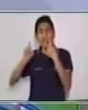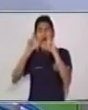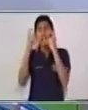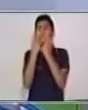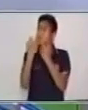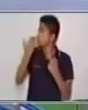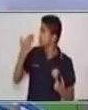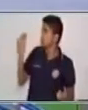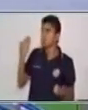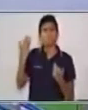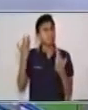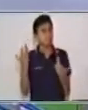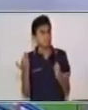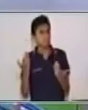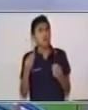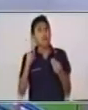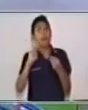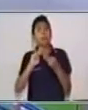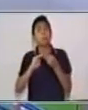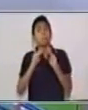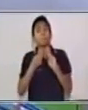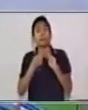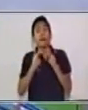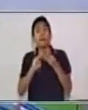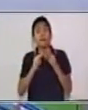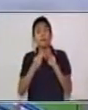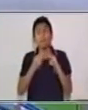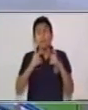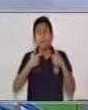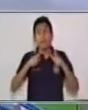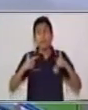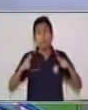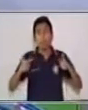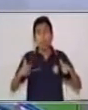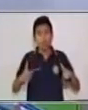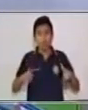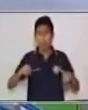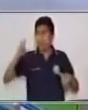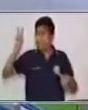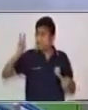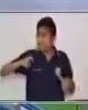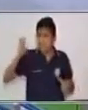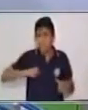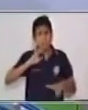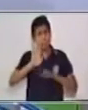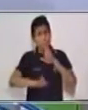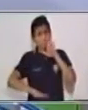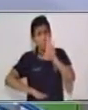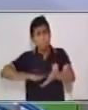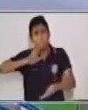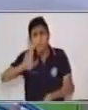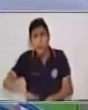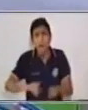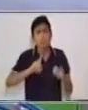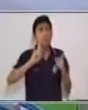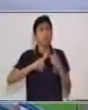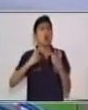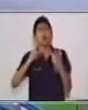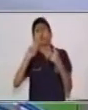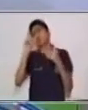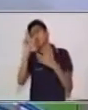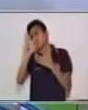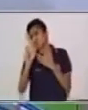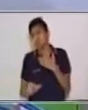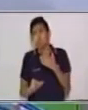es la matemática del lenguaje, que requiere de pasos, que requiere de fórmulas.